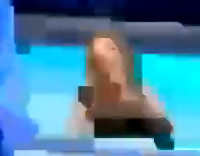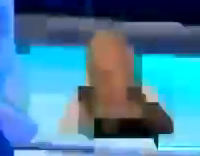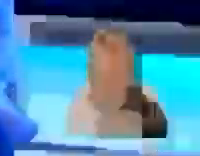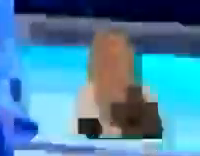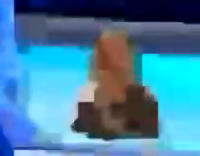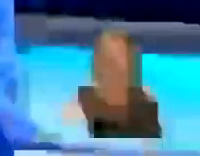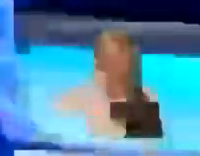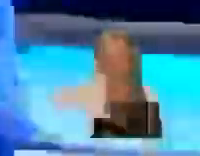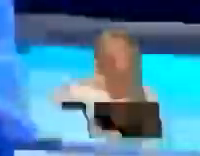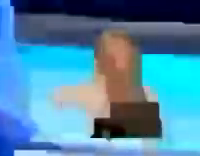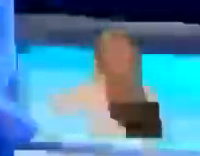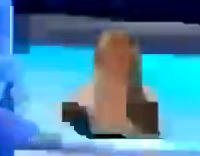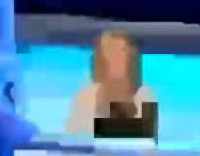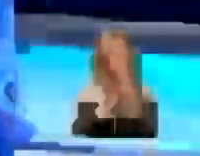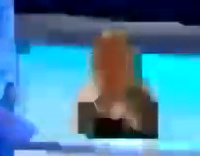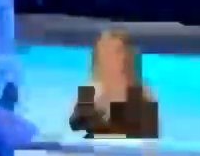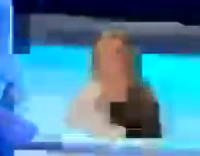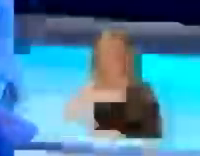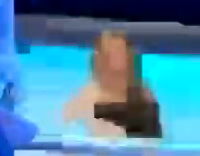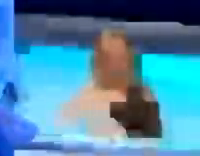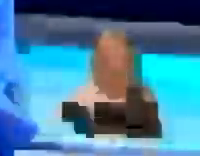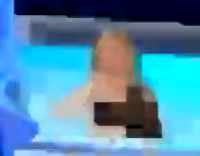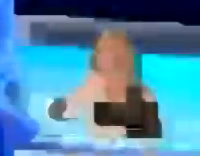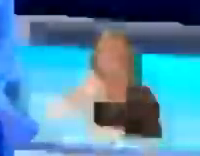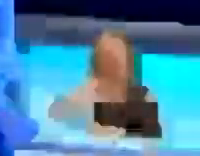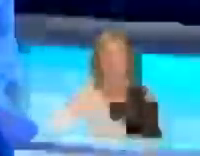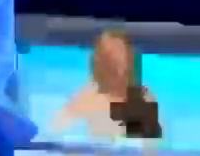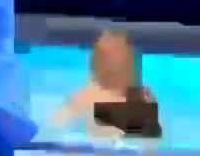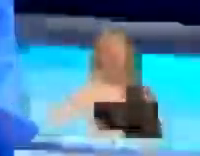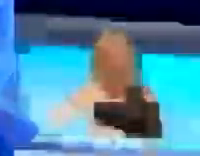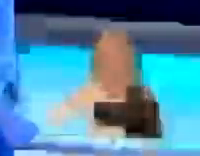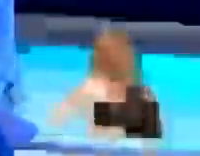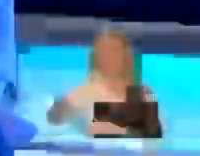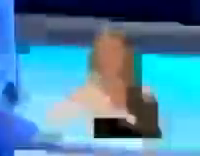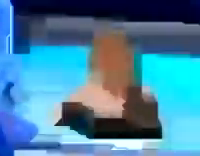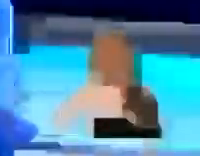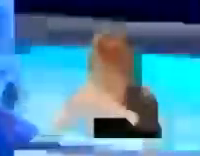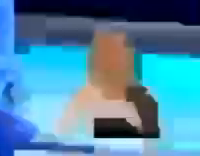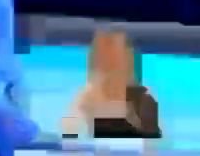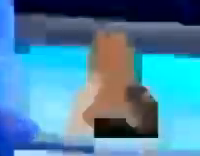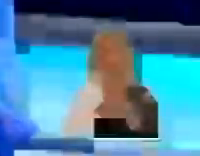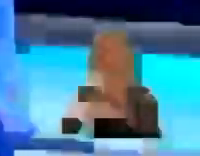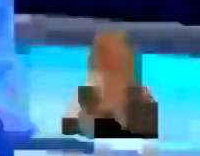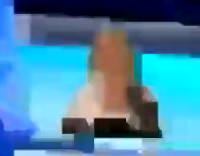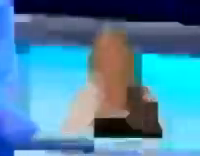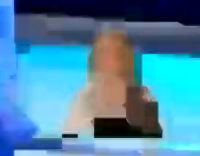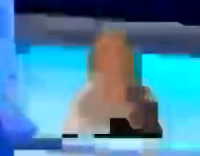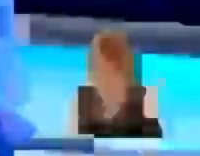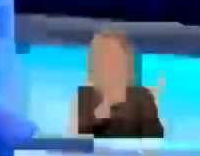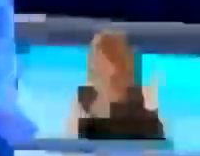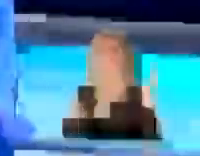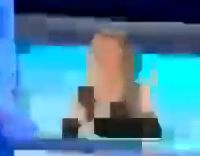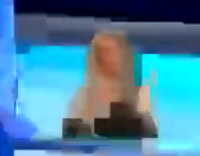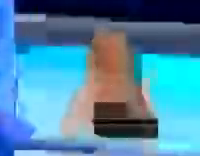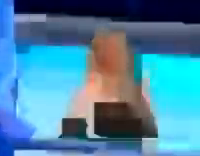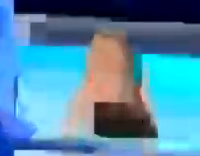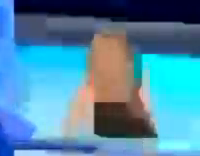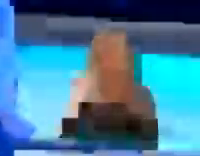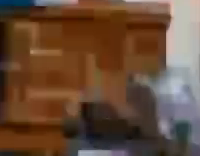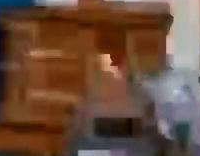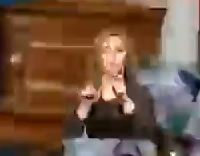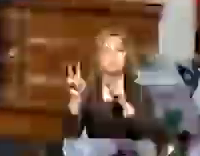este miércoles en el cantón Siksik, provincia de Azuay. Los restos mortales de 4 de los 5 fallecidos serán sepultados este